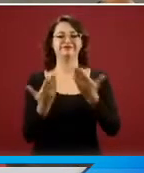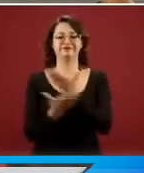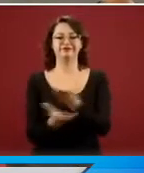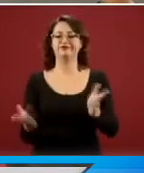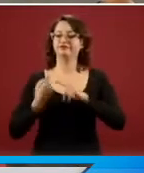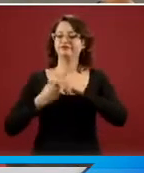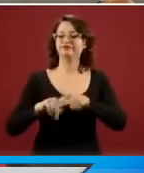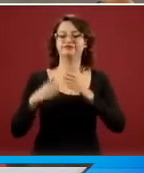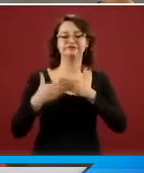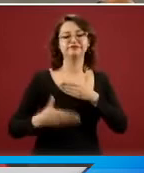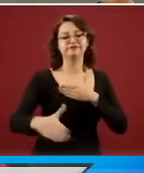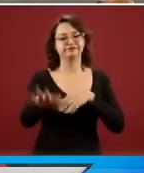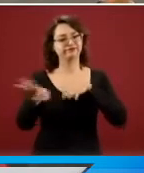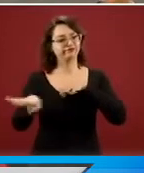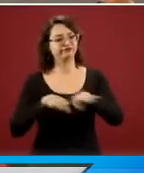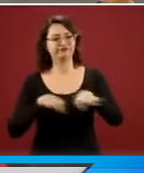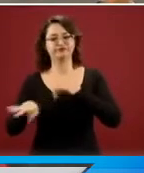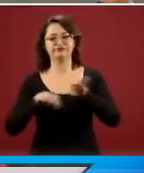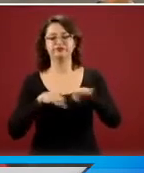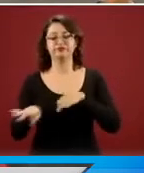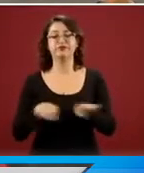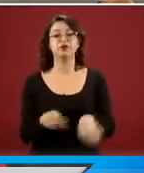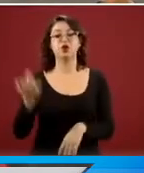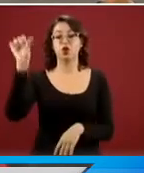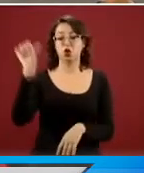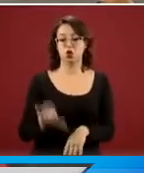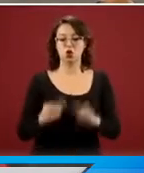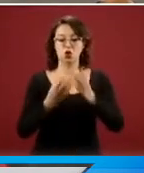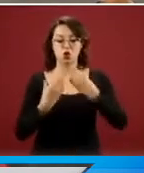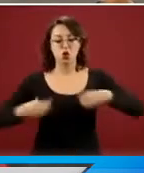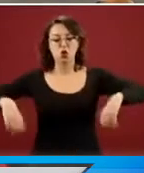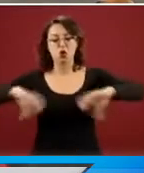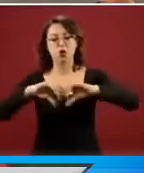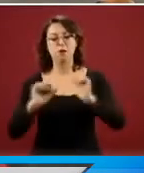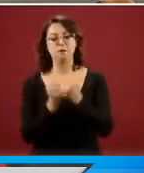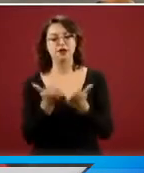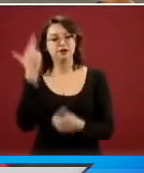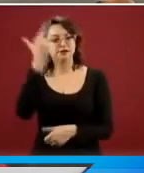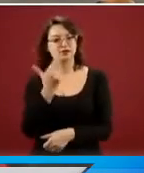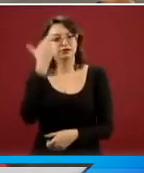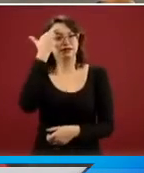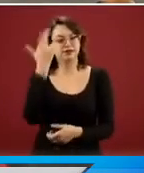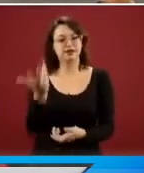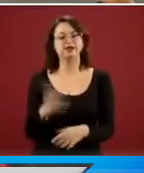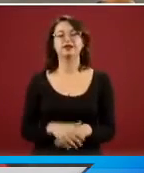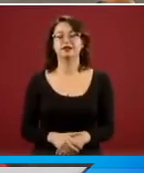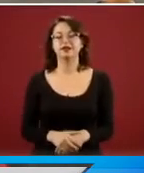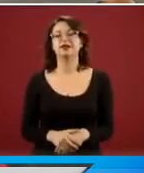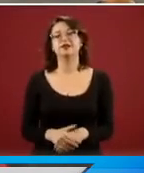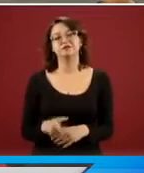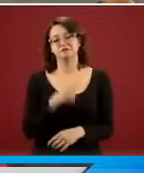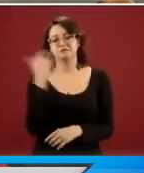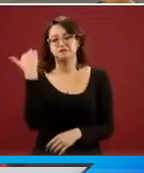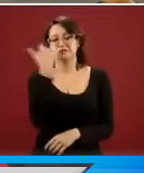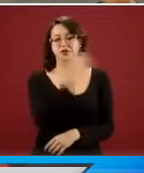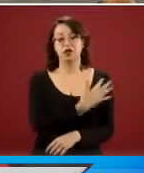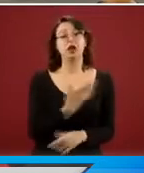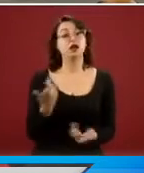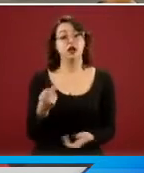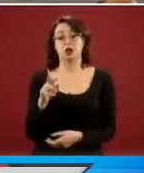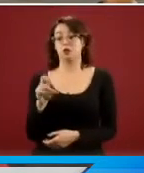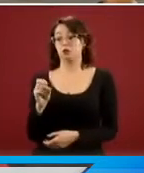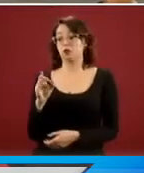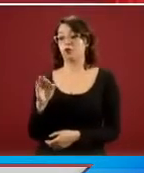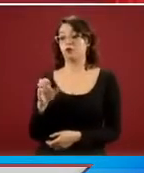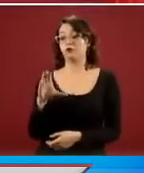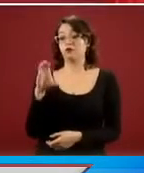gasolina regular marca Chevron a 20.80, gasolina premium marca Chevron a 22.53, diésel marca